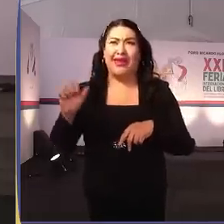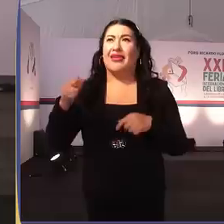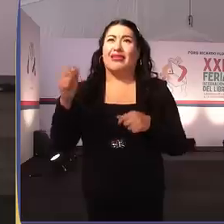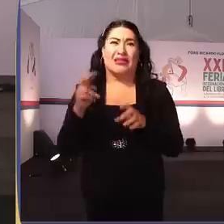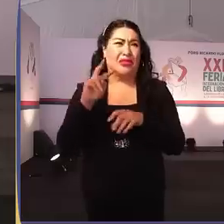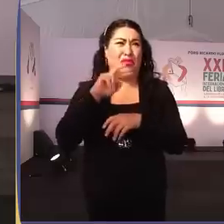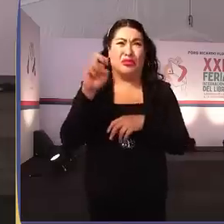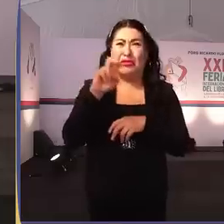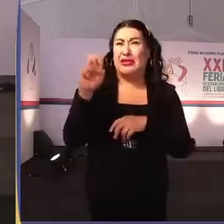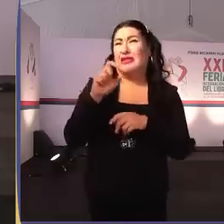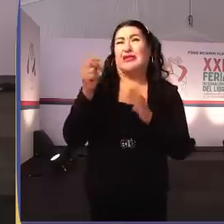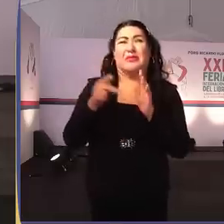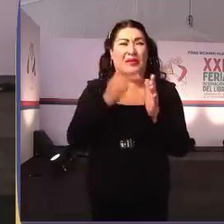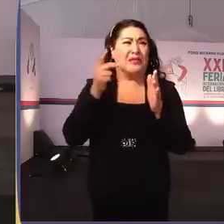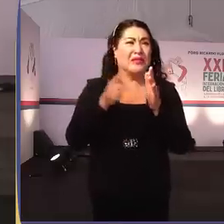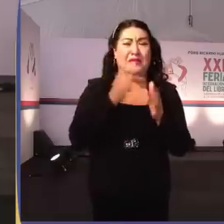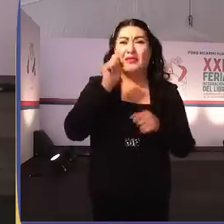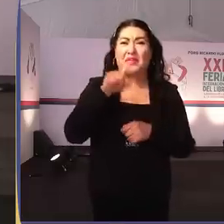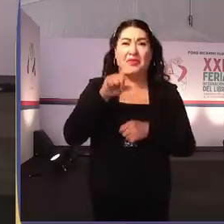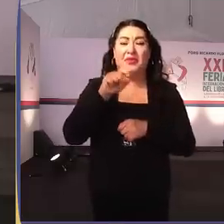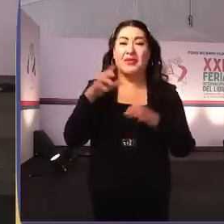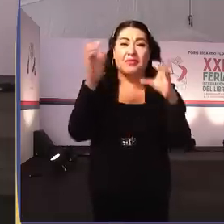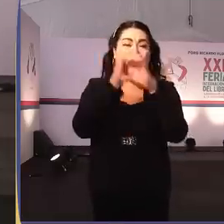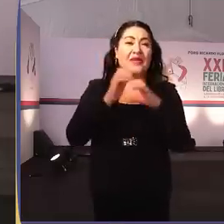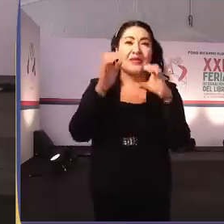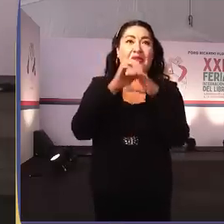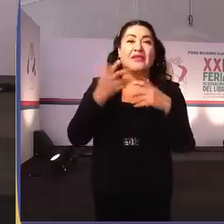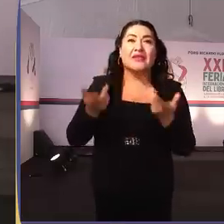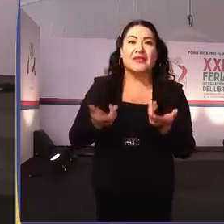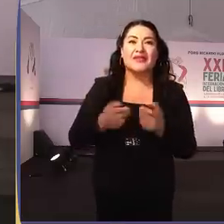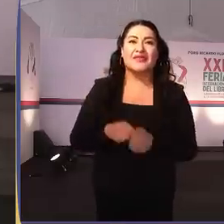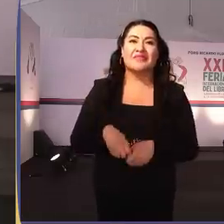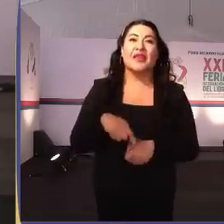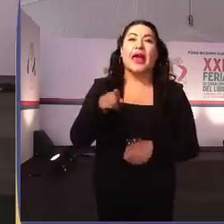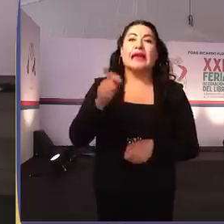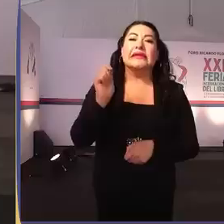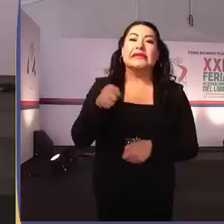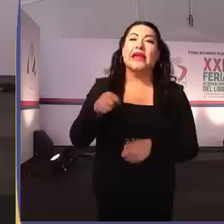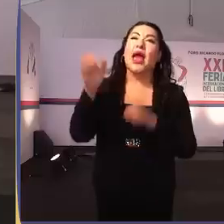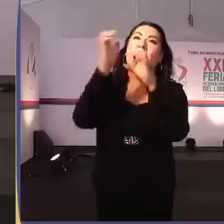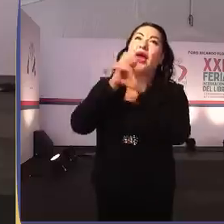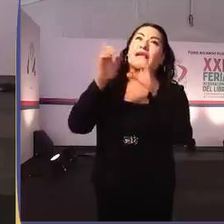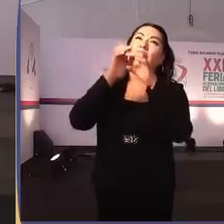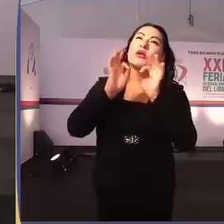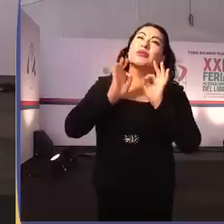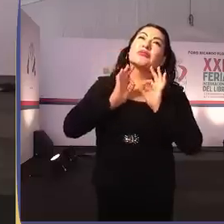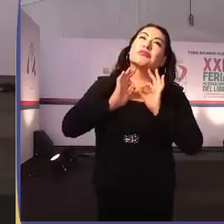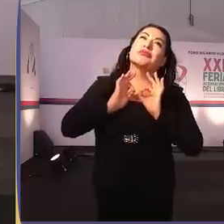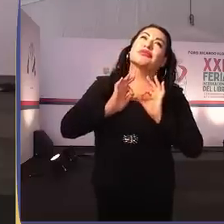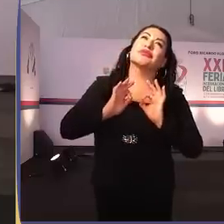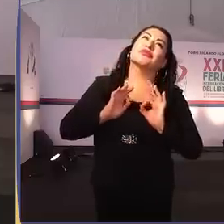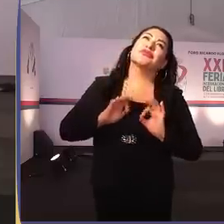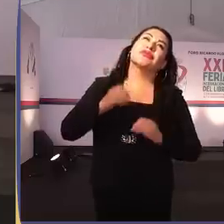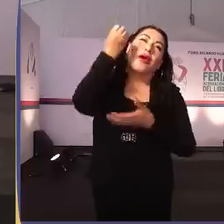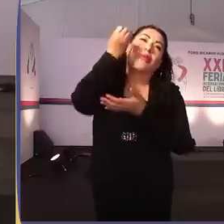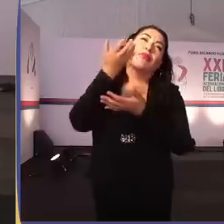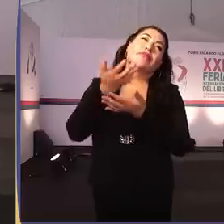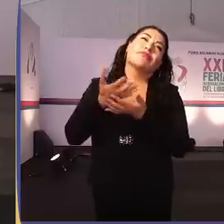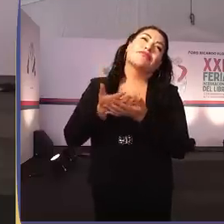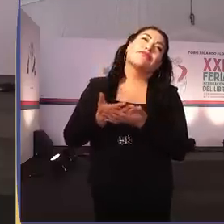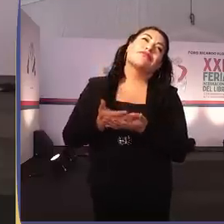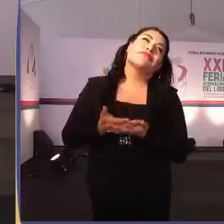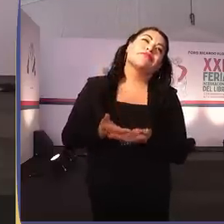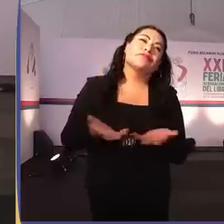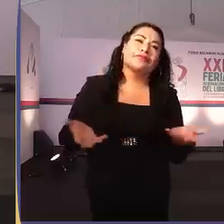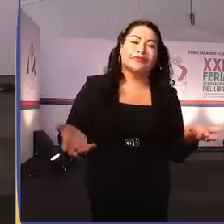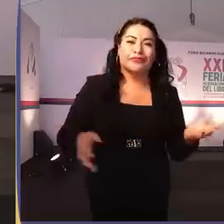veces. Esas son como producto de relax, descanso, generación de imaginación,